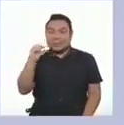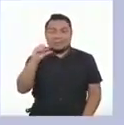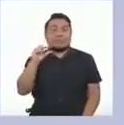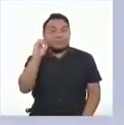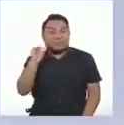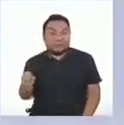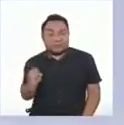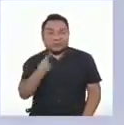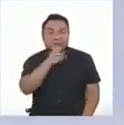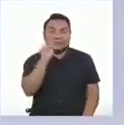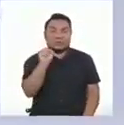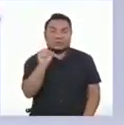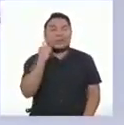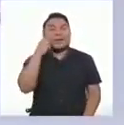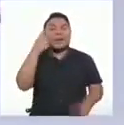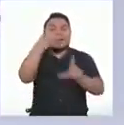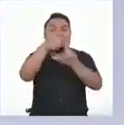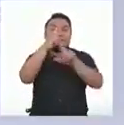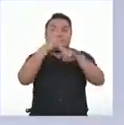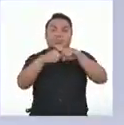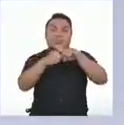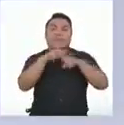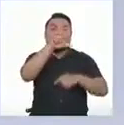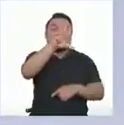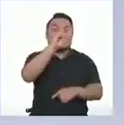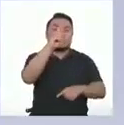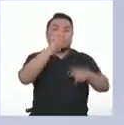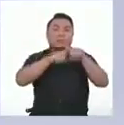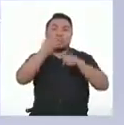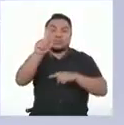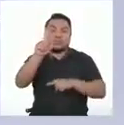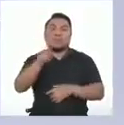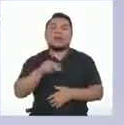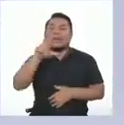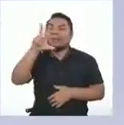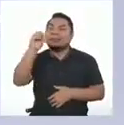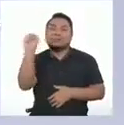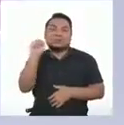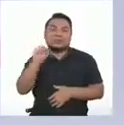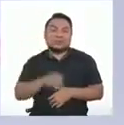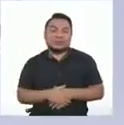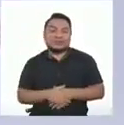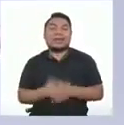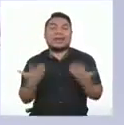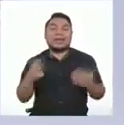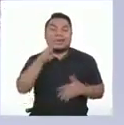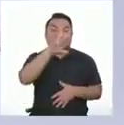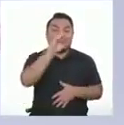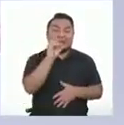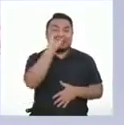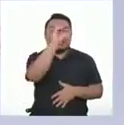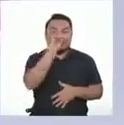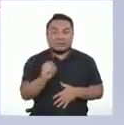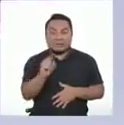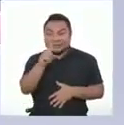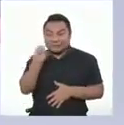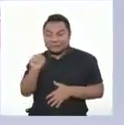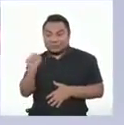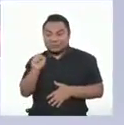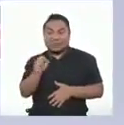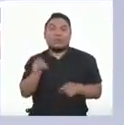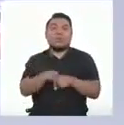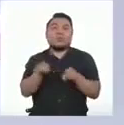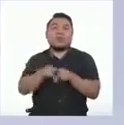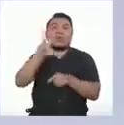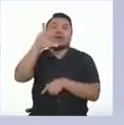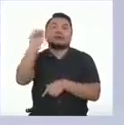100 soles, multiplico 30 por 1 y me da 30 soles. El 30% de 100 soles es